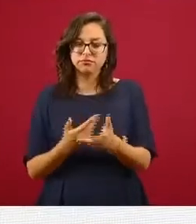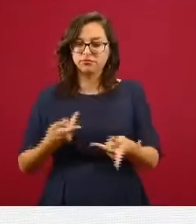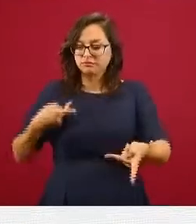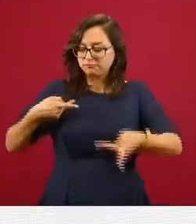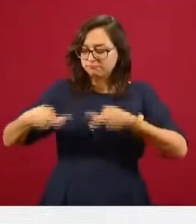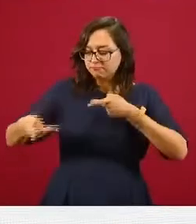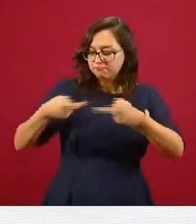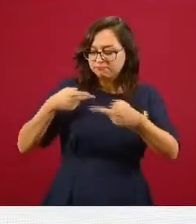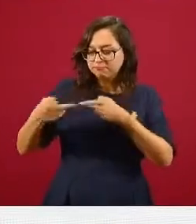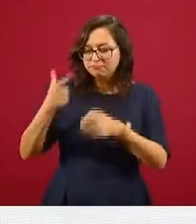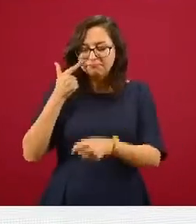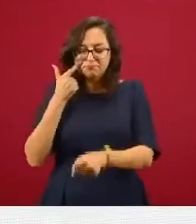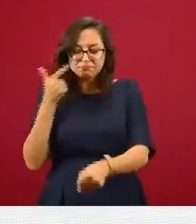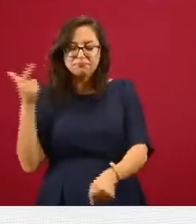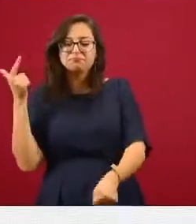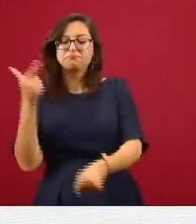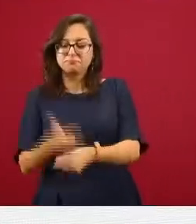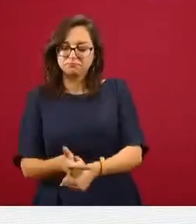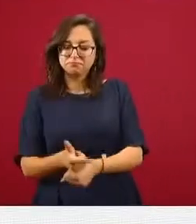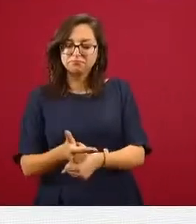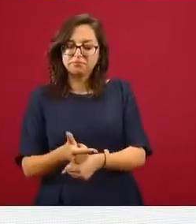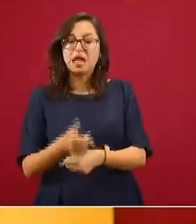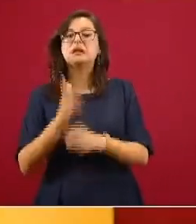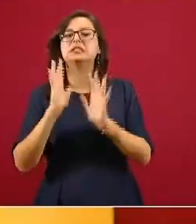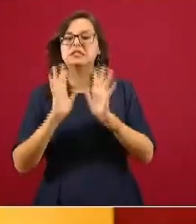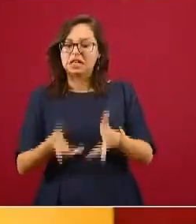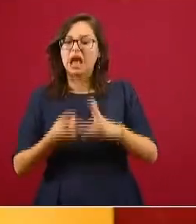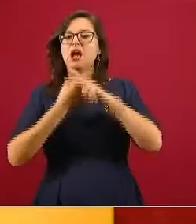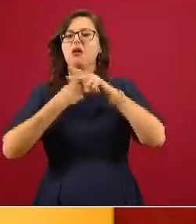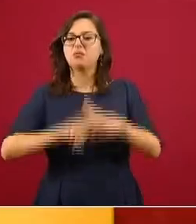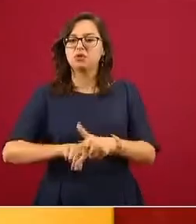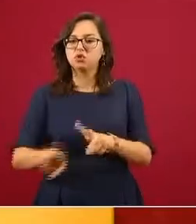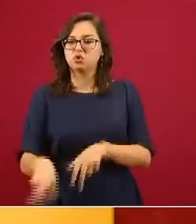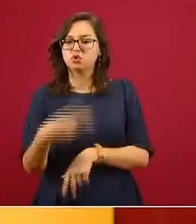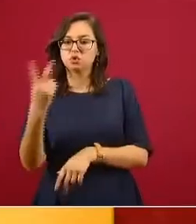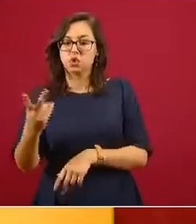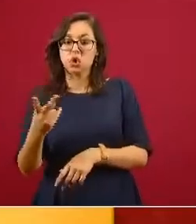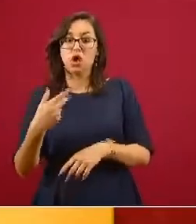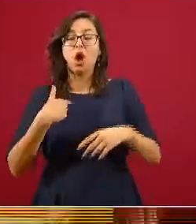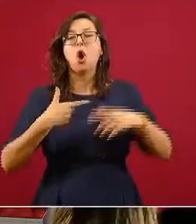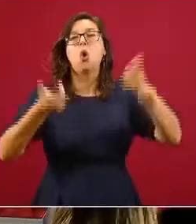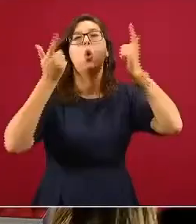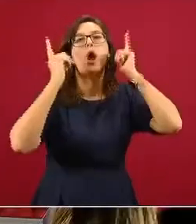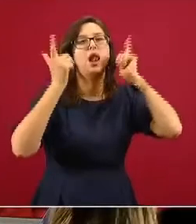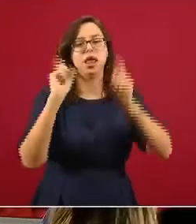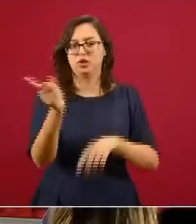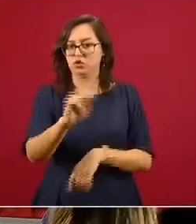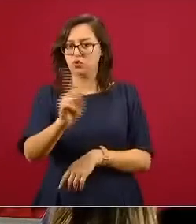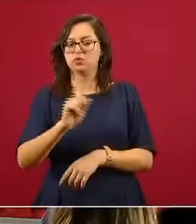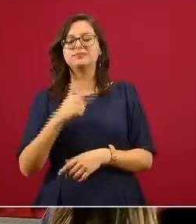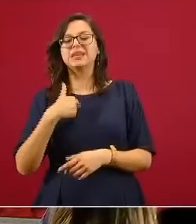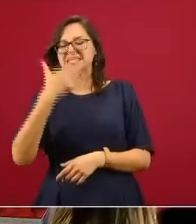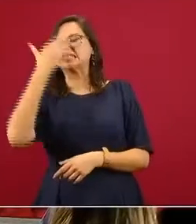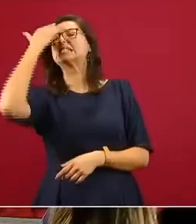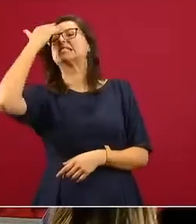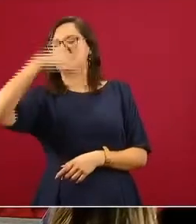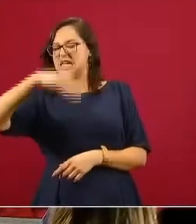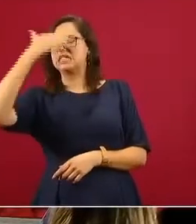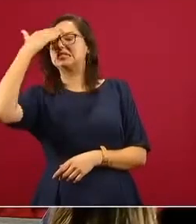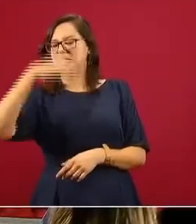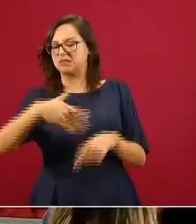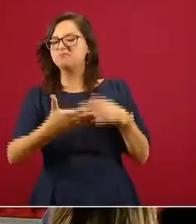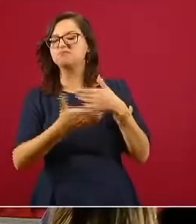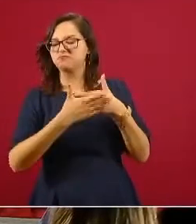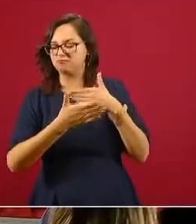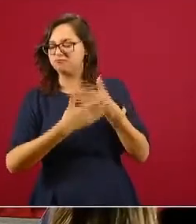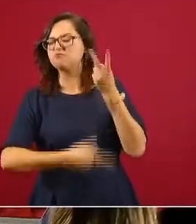preparación como esta era la señal esperada. Esperada no en el sentido de deseada, evidentemente, sino